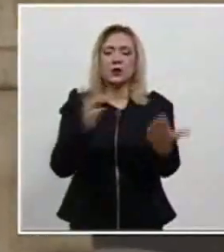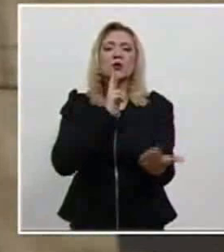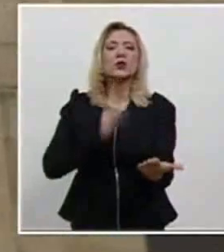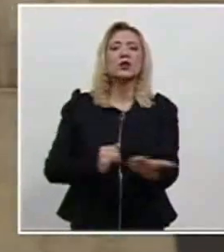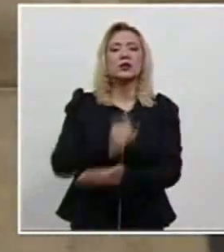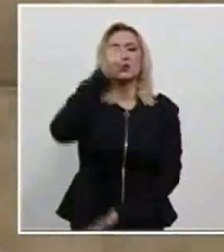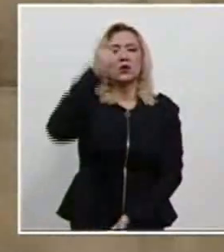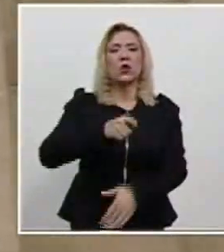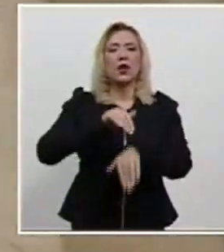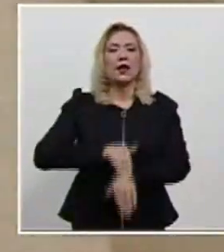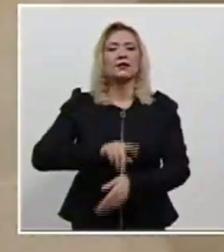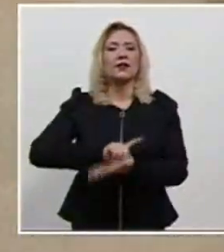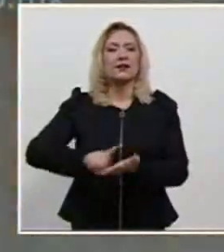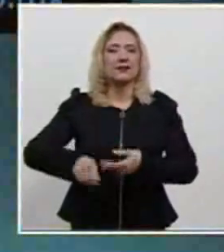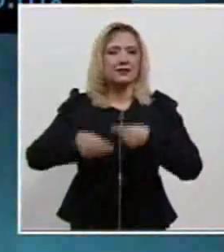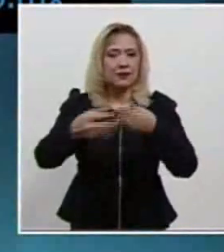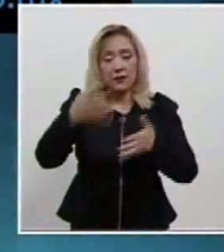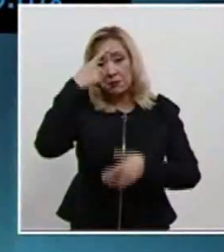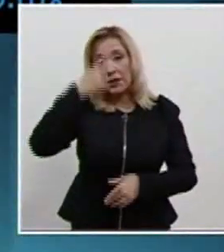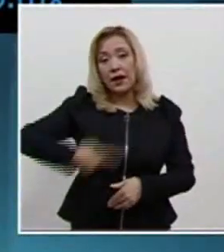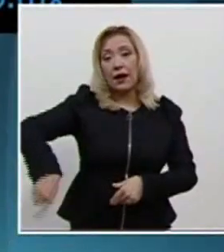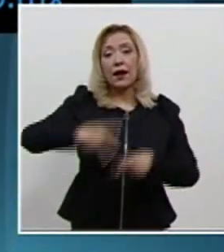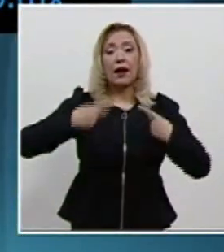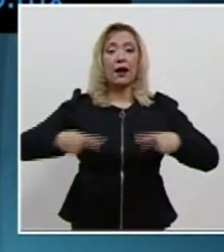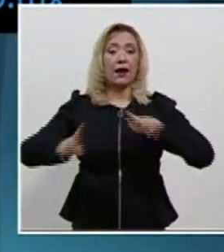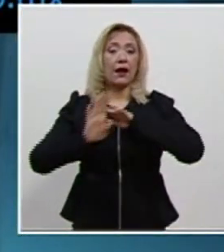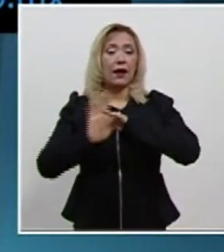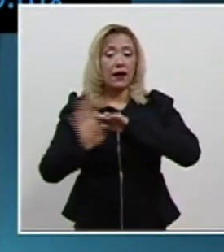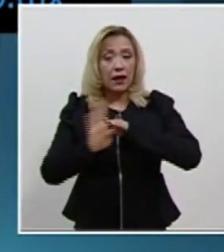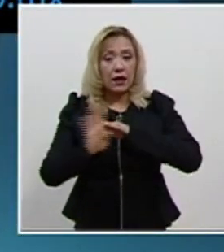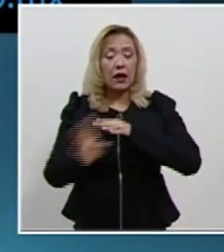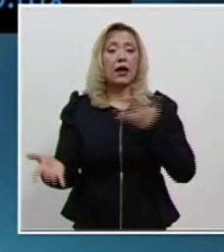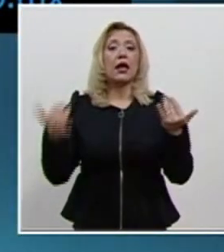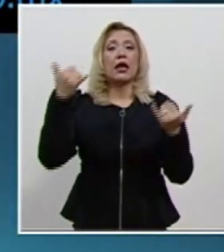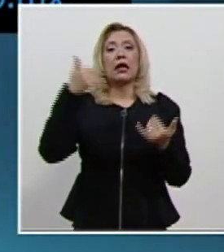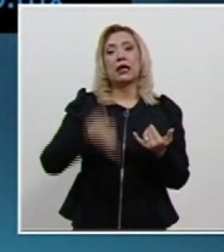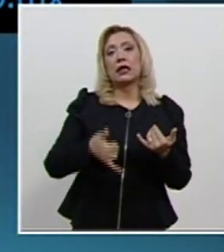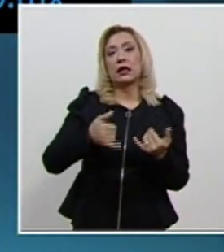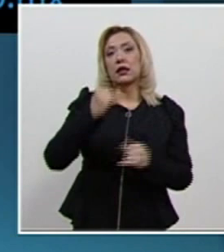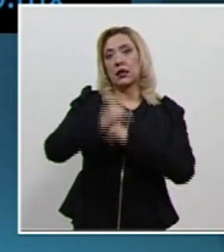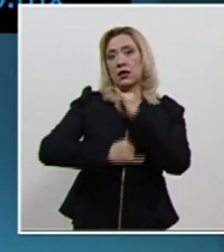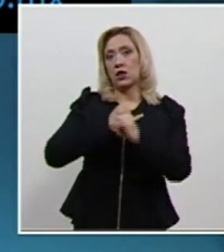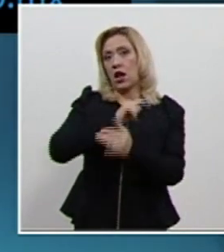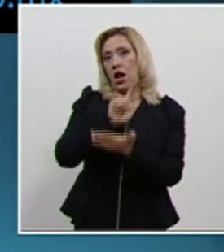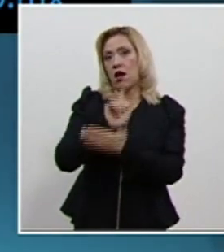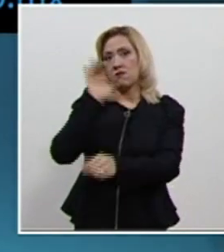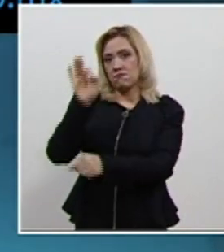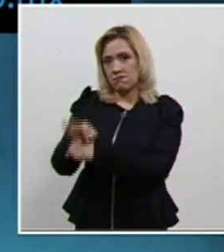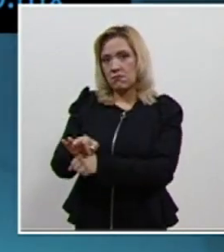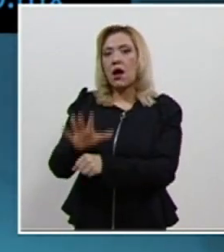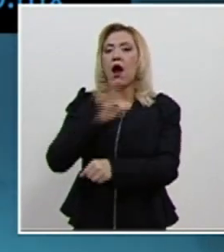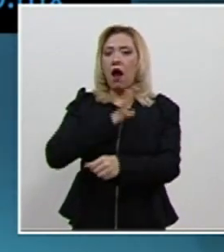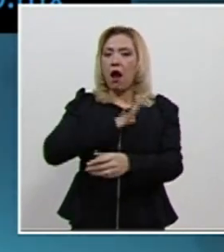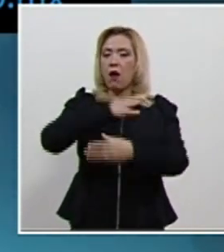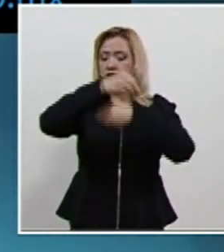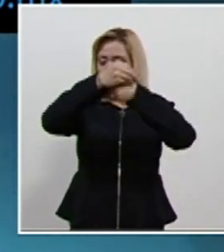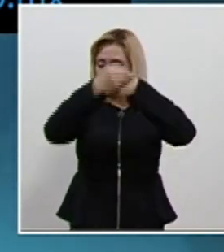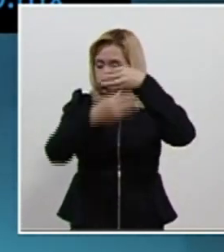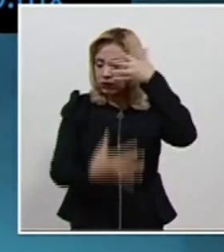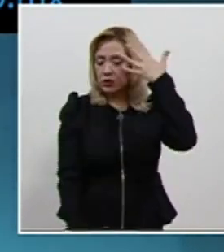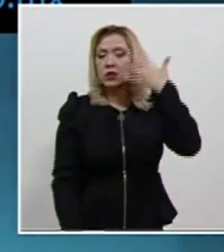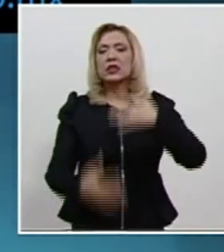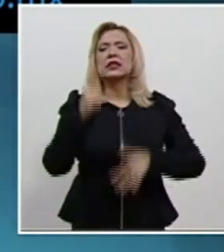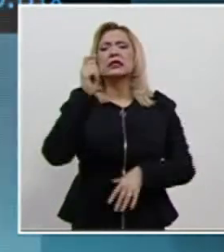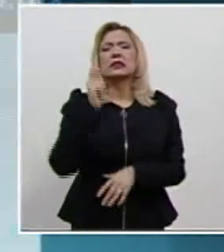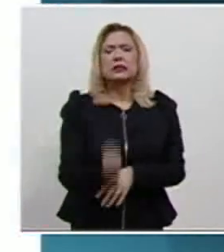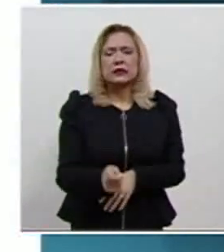jurisprudencia que se enfoca a las personas migrantes y sujetas a protección internacional. Reúne y sistematiza los precedentes